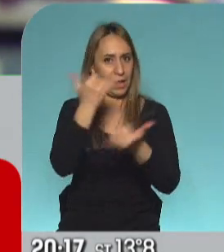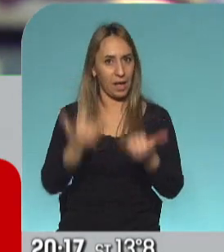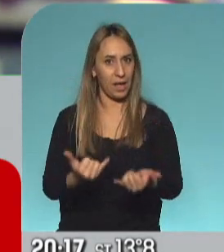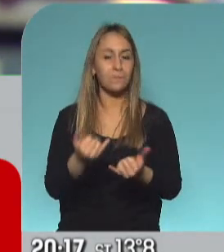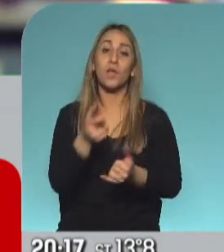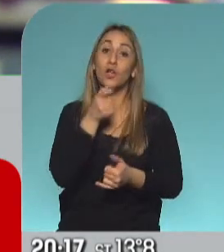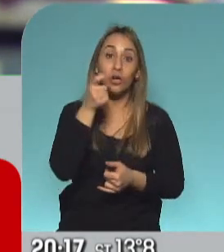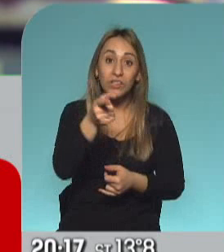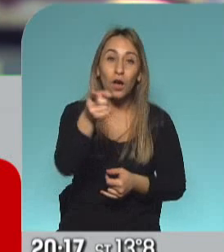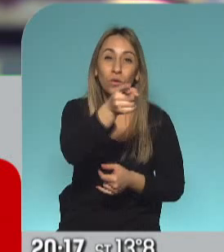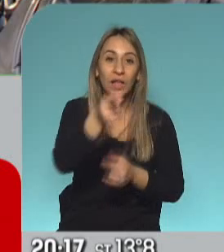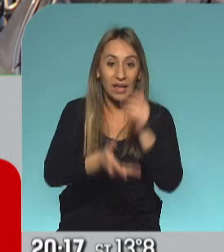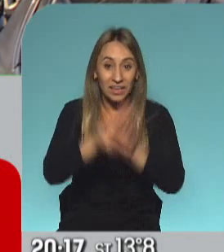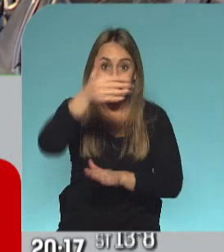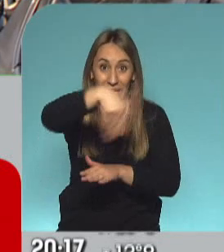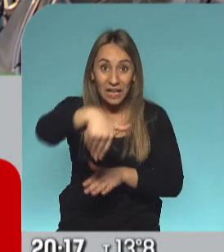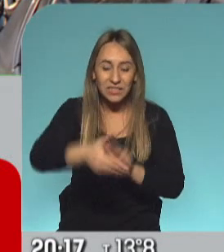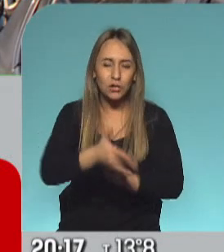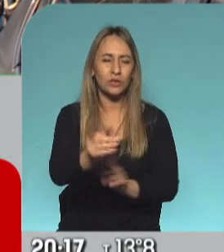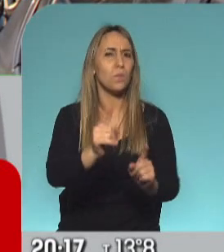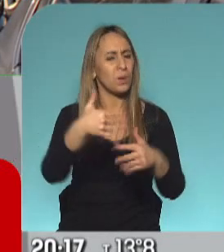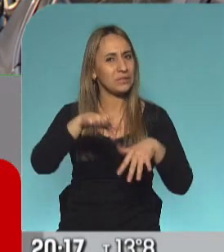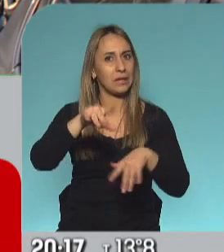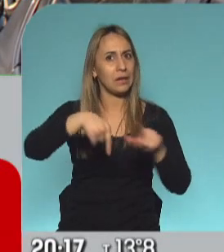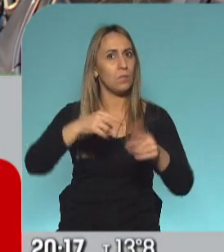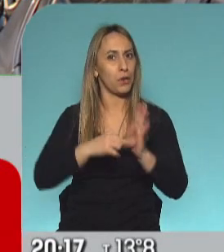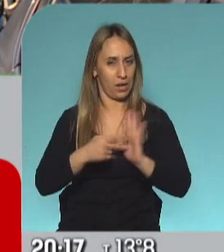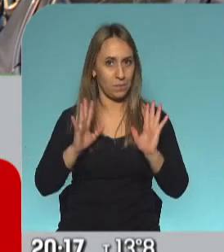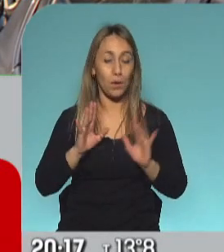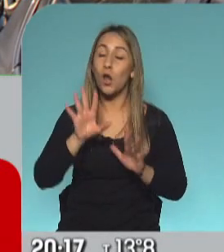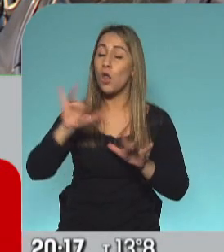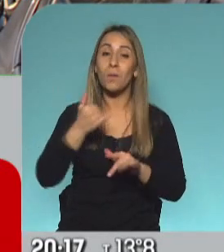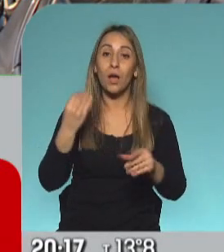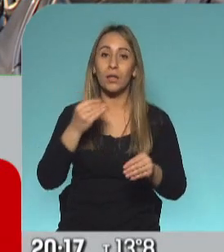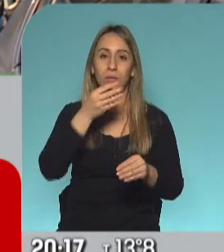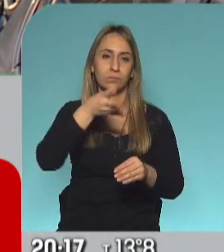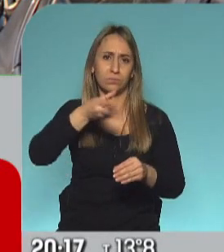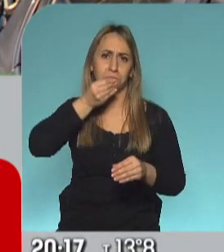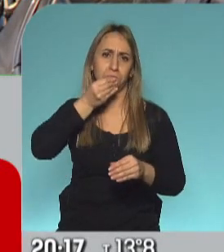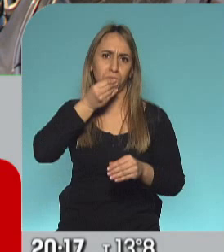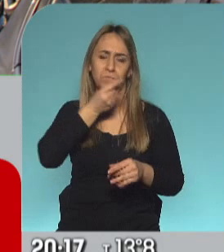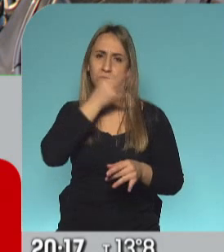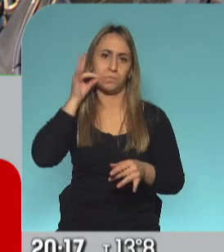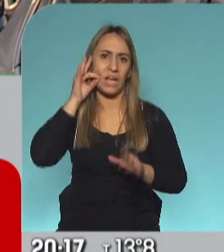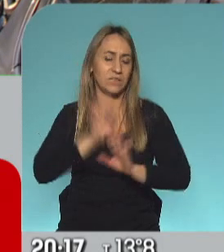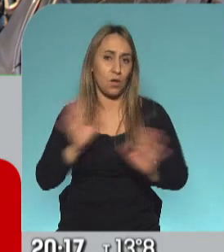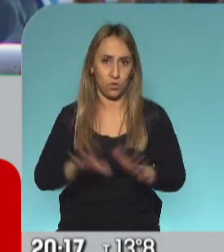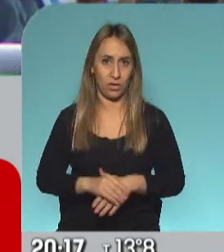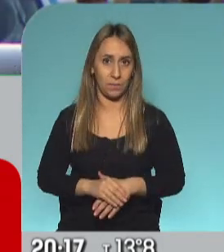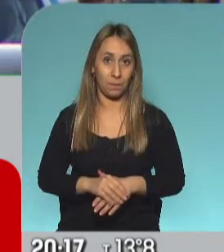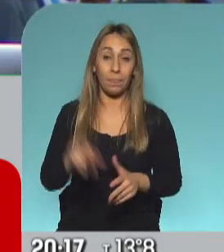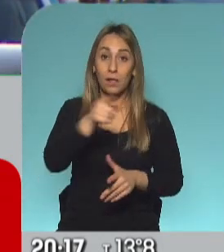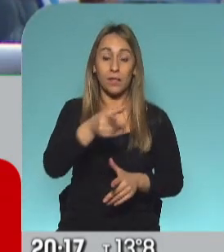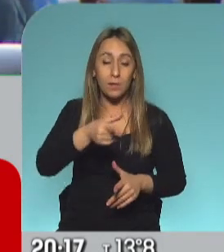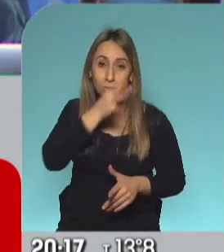porque pueden tener problemas, pero lo mejor es callarse la boca, ¿sí? Porque si se callan la boca van a